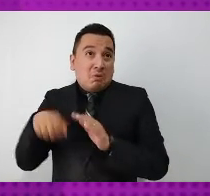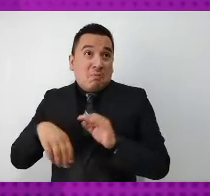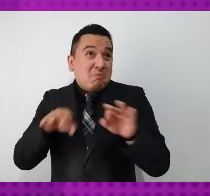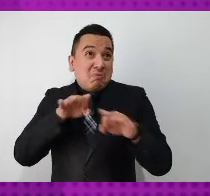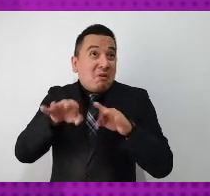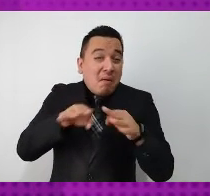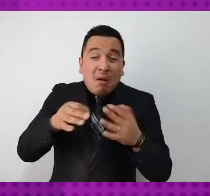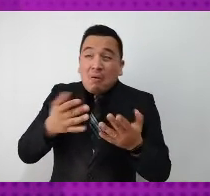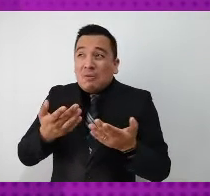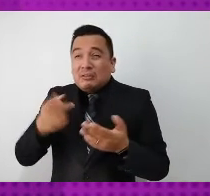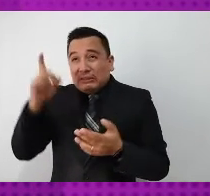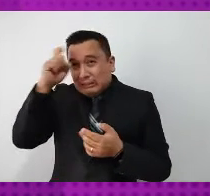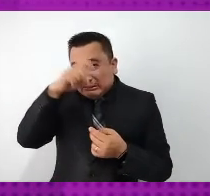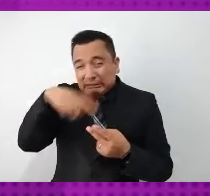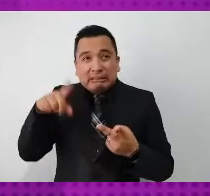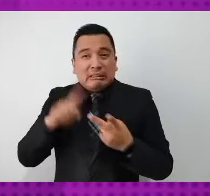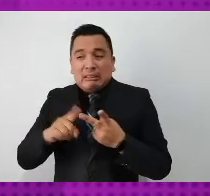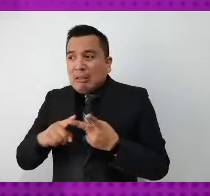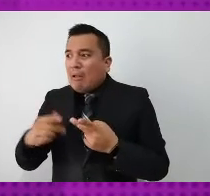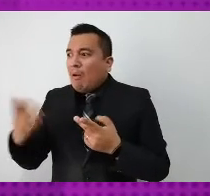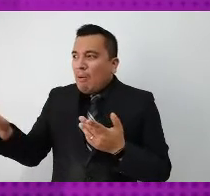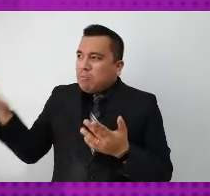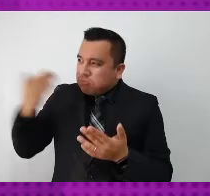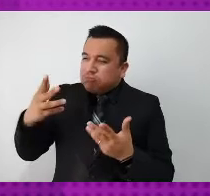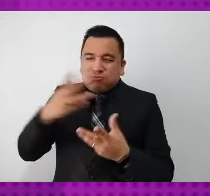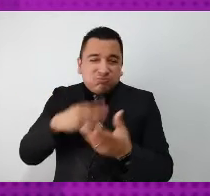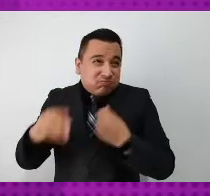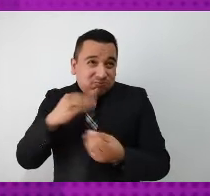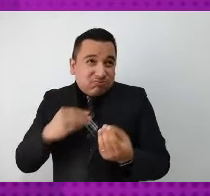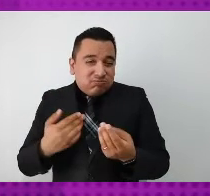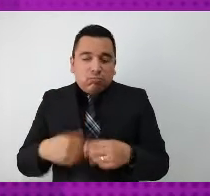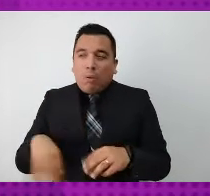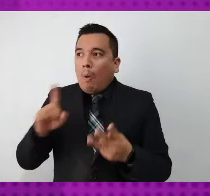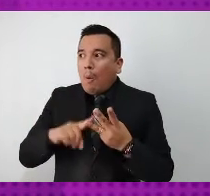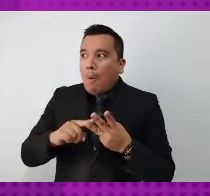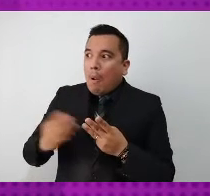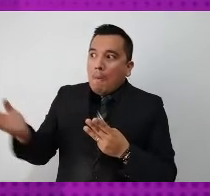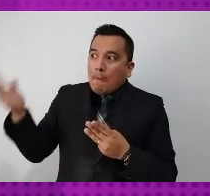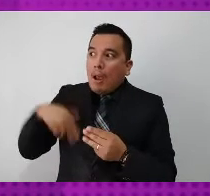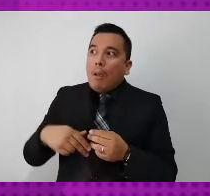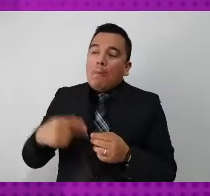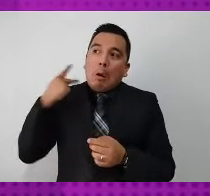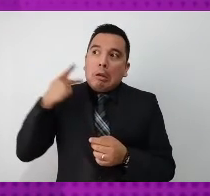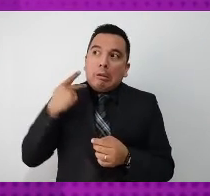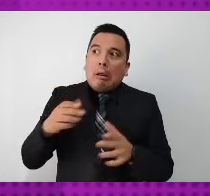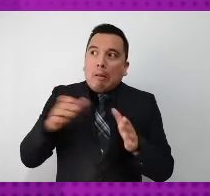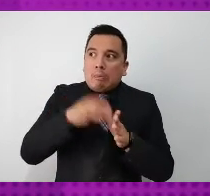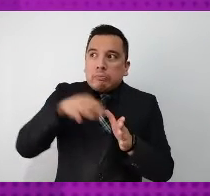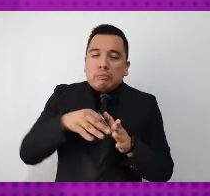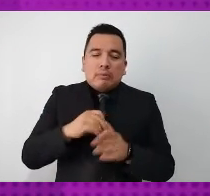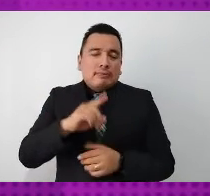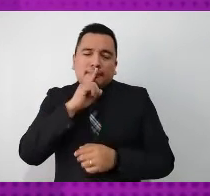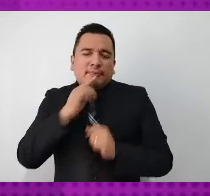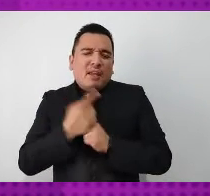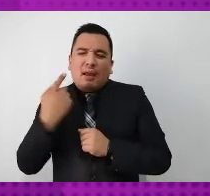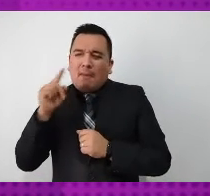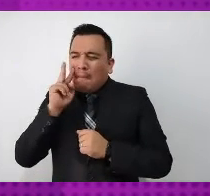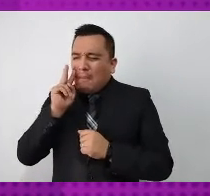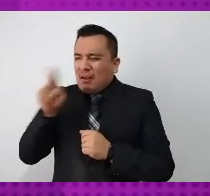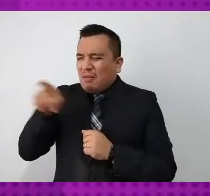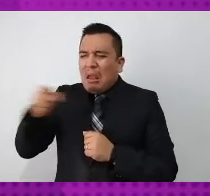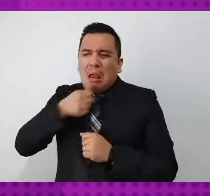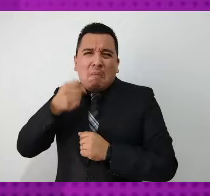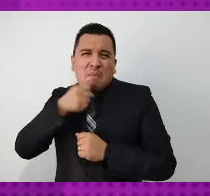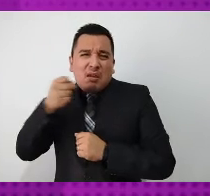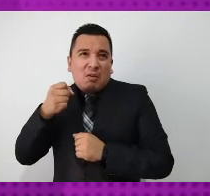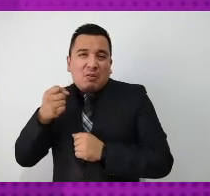porque por su edad si ya no son incluidos ni considerados ni incluso en la misma